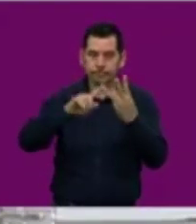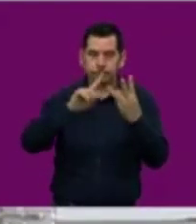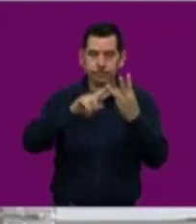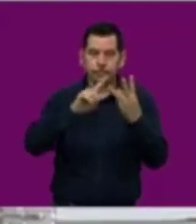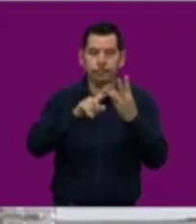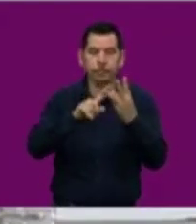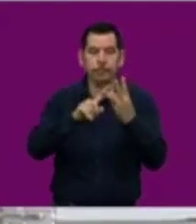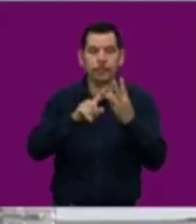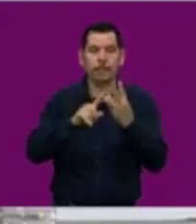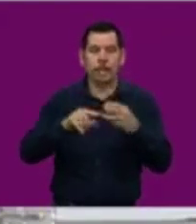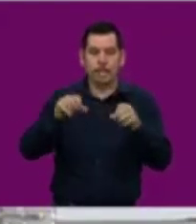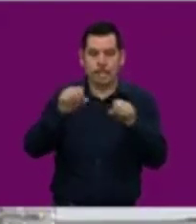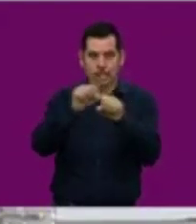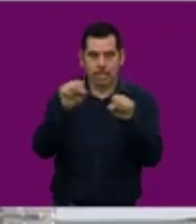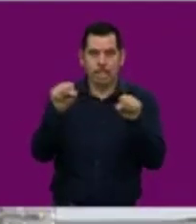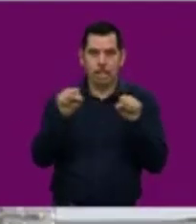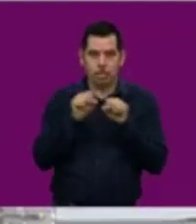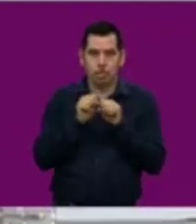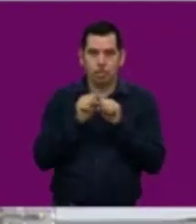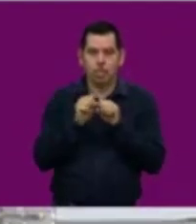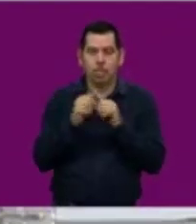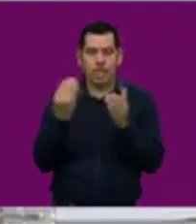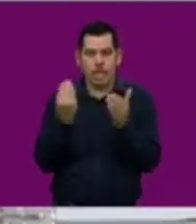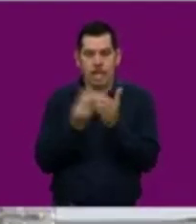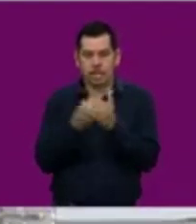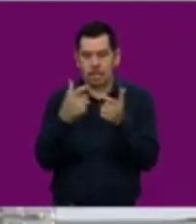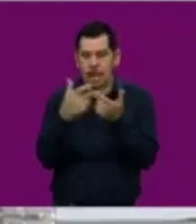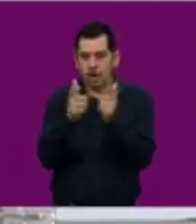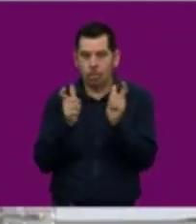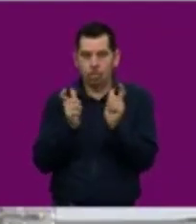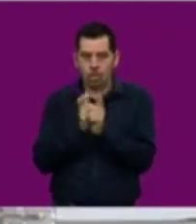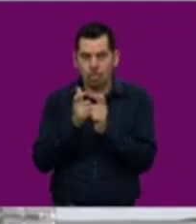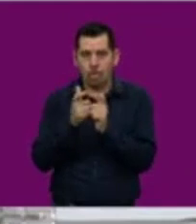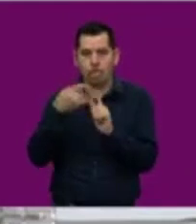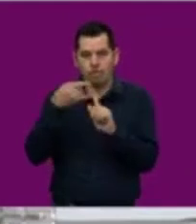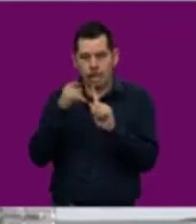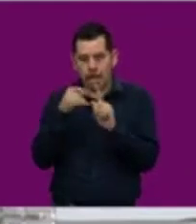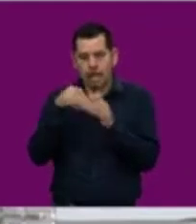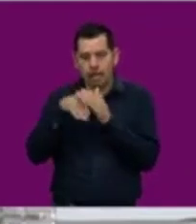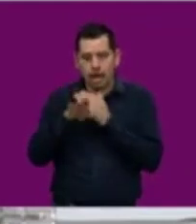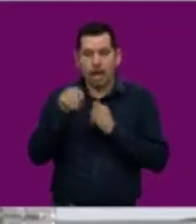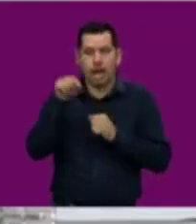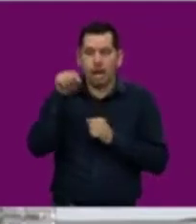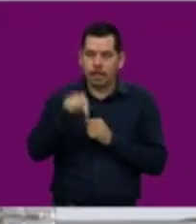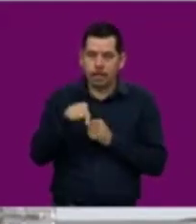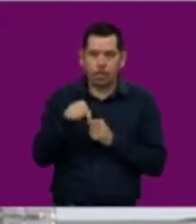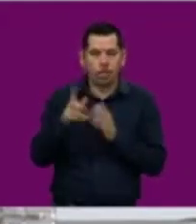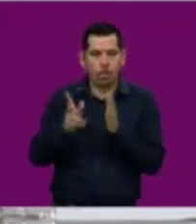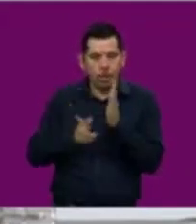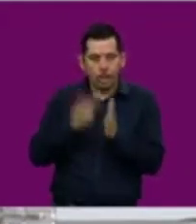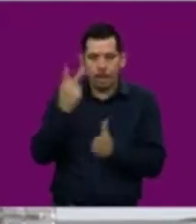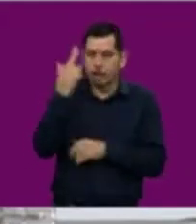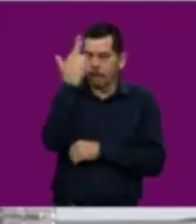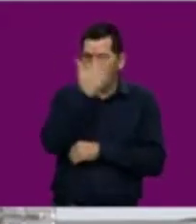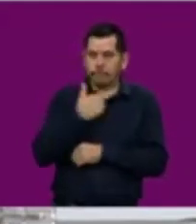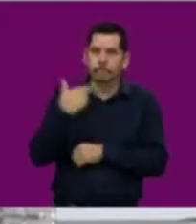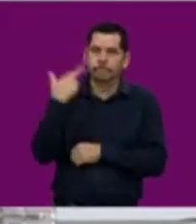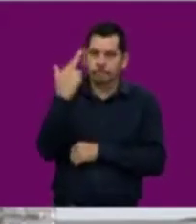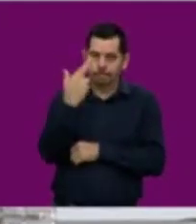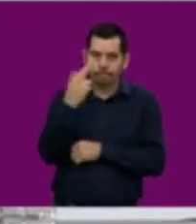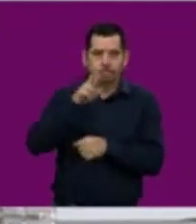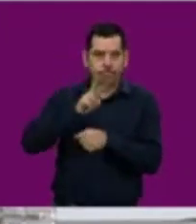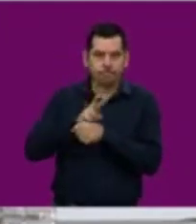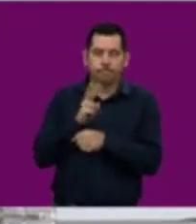al grupo a clases se trata amigos también de como bien lo decía el secretario